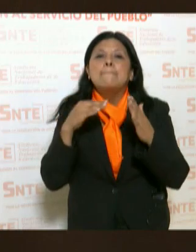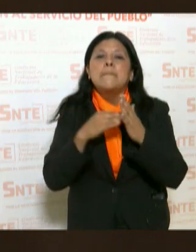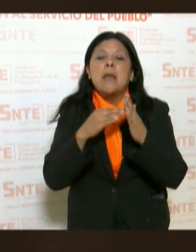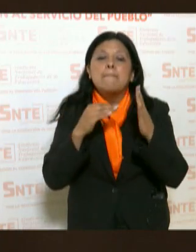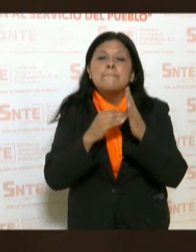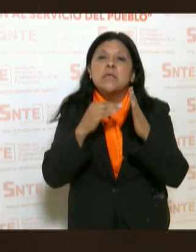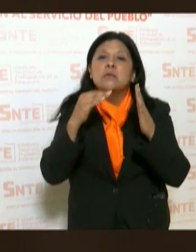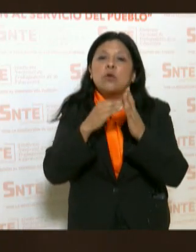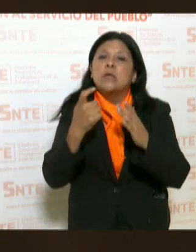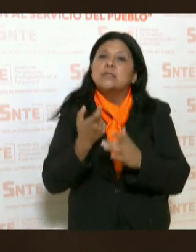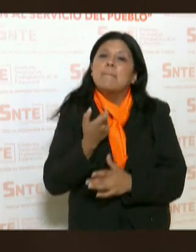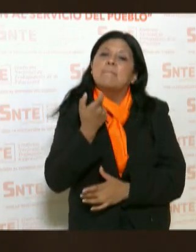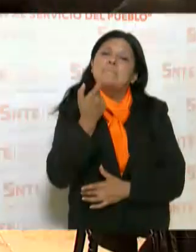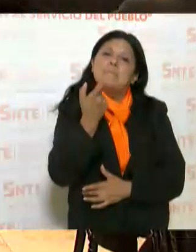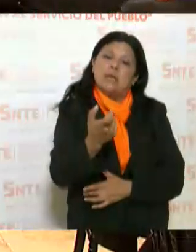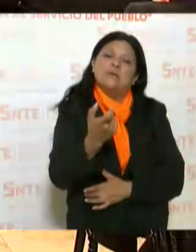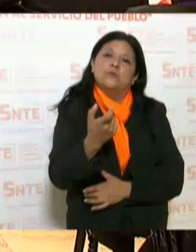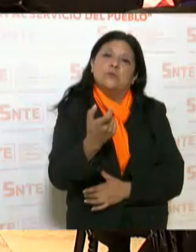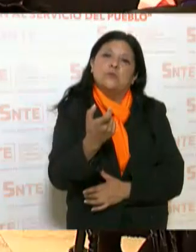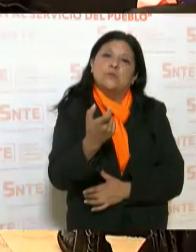100,000 millones de pesos.